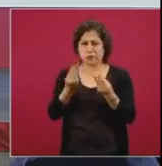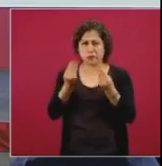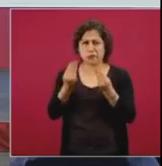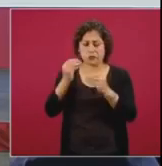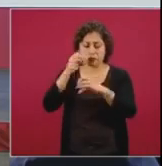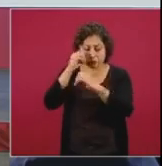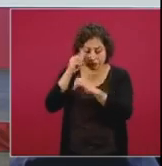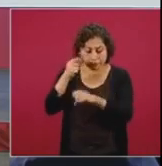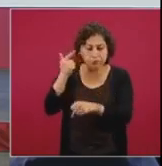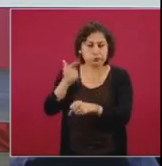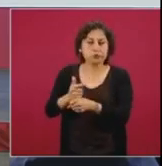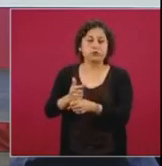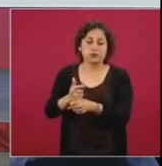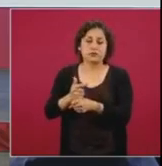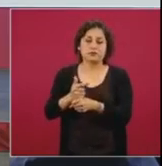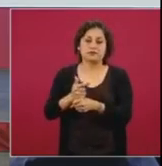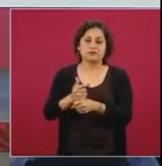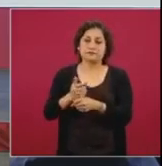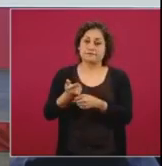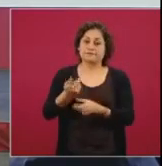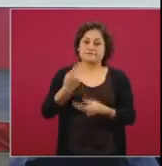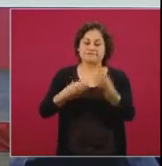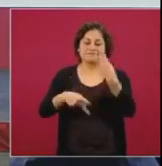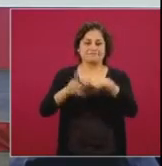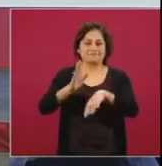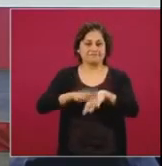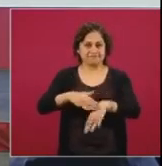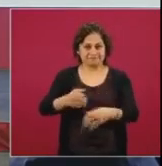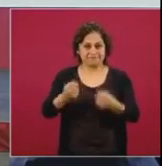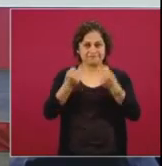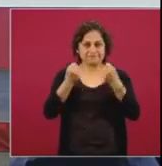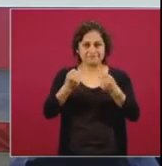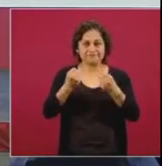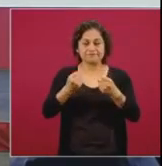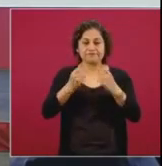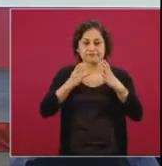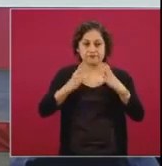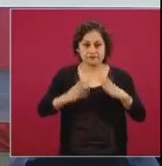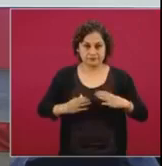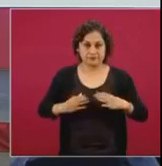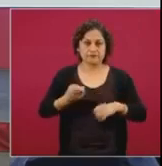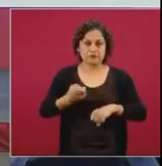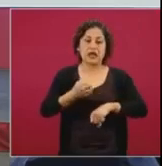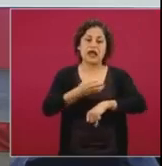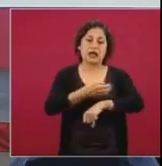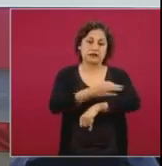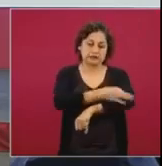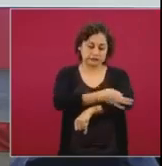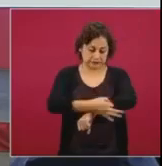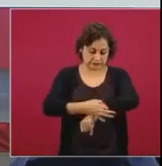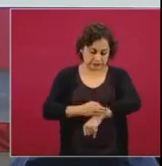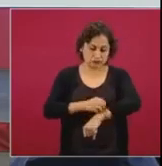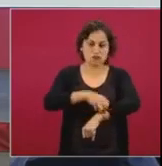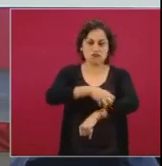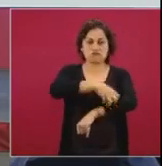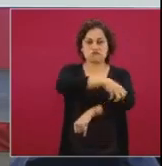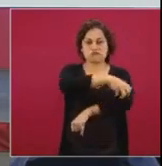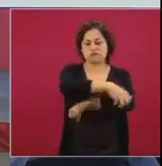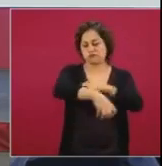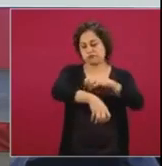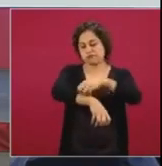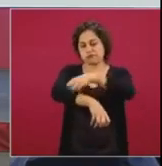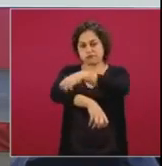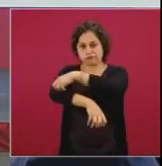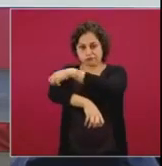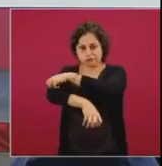tanto las manifestaciones clínicas son mucho más floridas. Tienen esas lesiones hipopigmentadas, la pueden llegar a tener, rojizas, cobrizas,